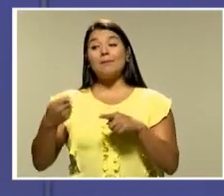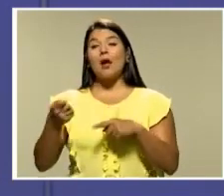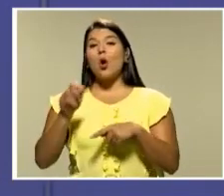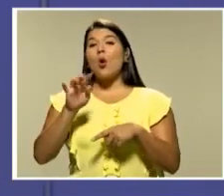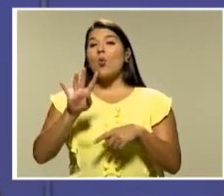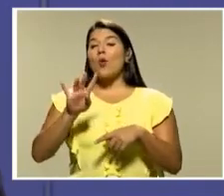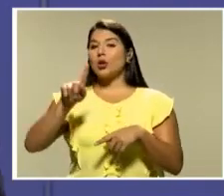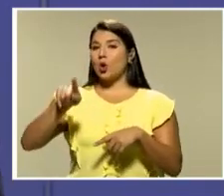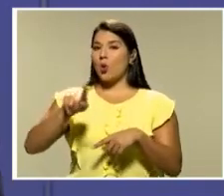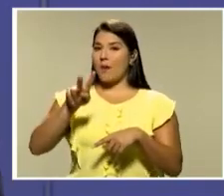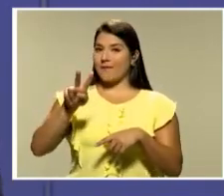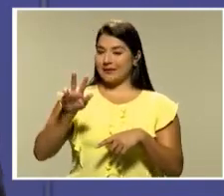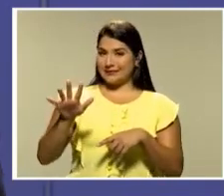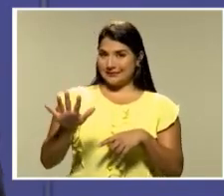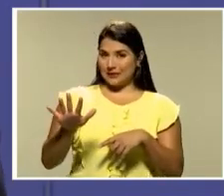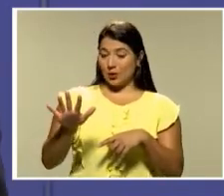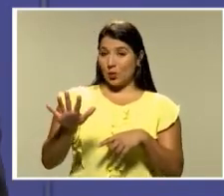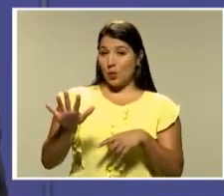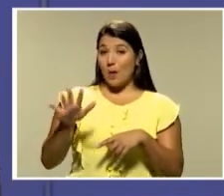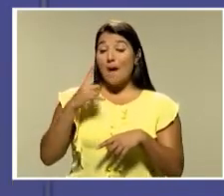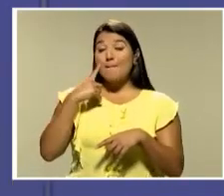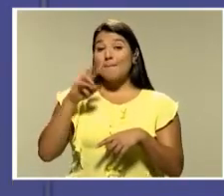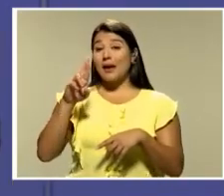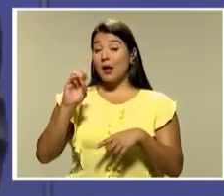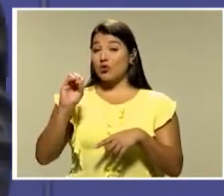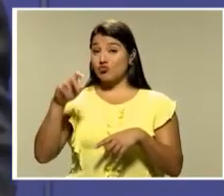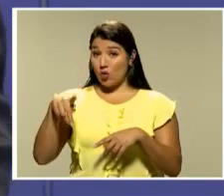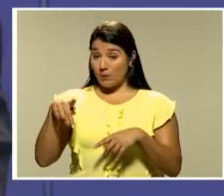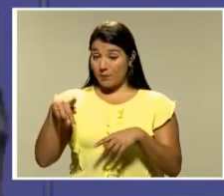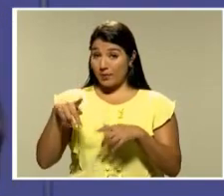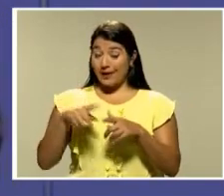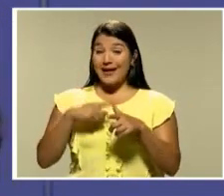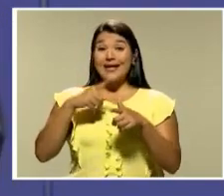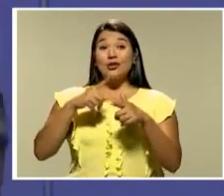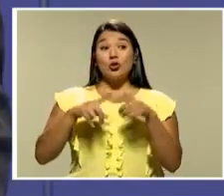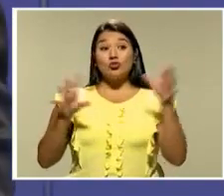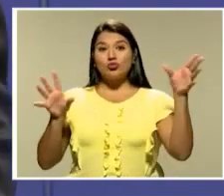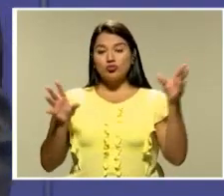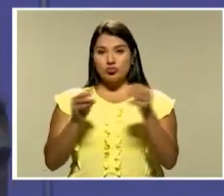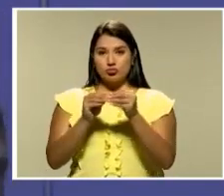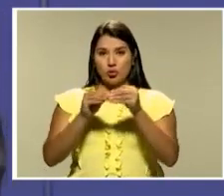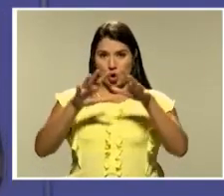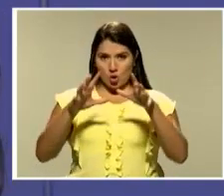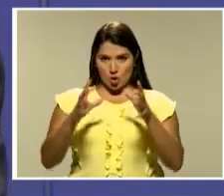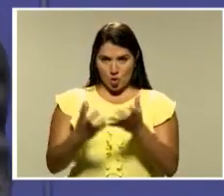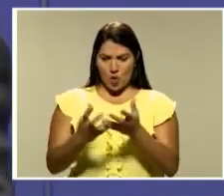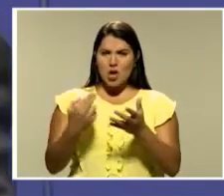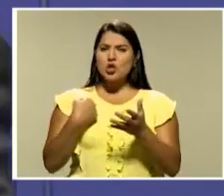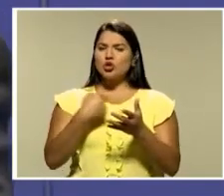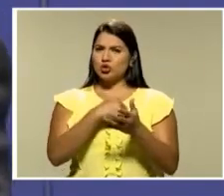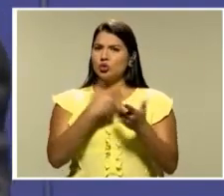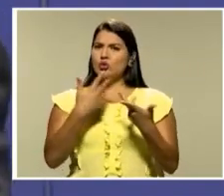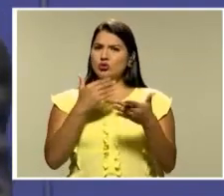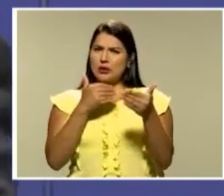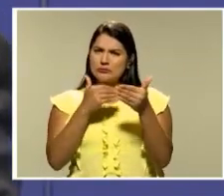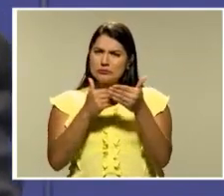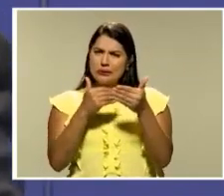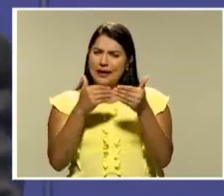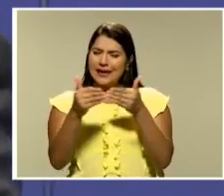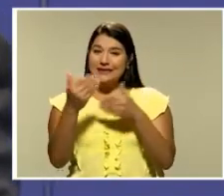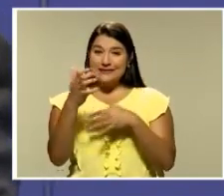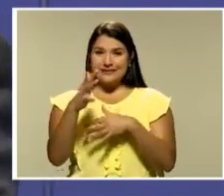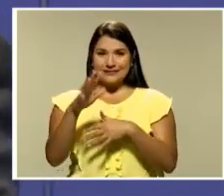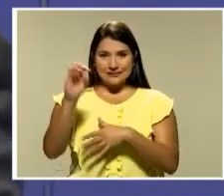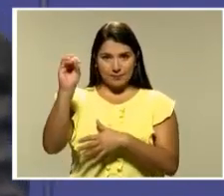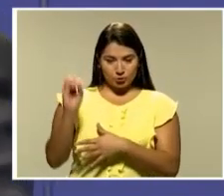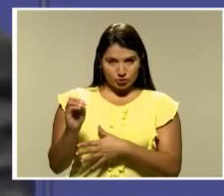4.25 a tu ropa. Entonces, en el global ya nos estamos aproximando a casi